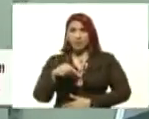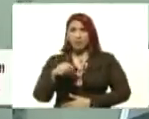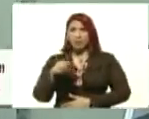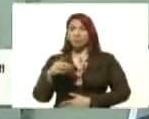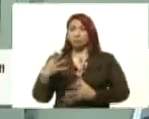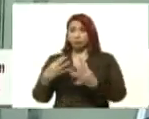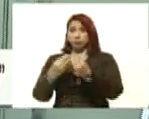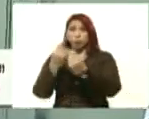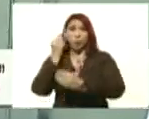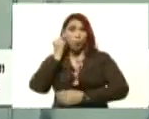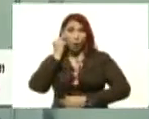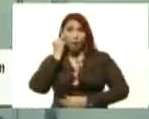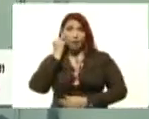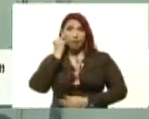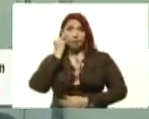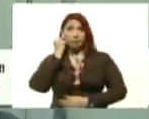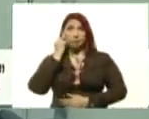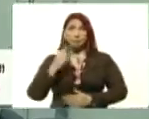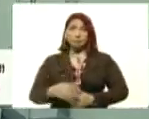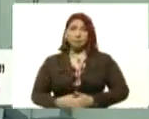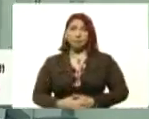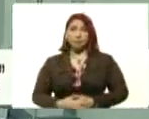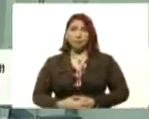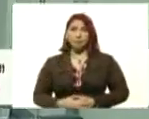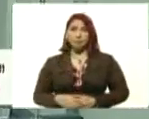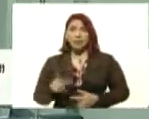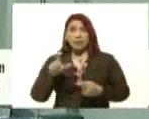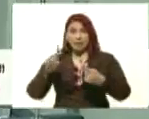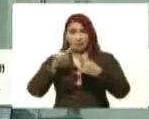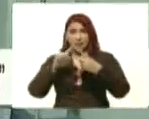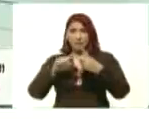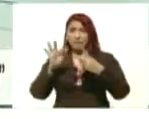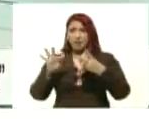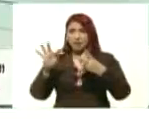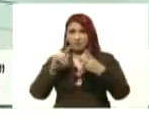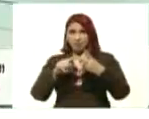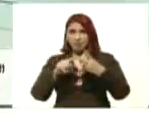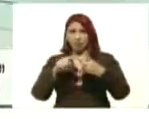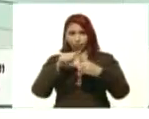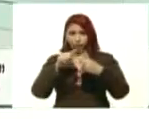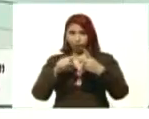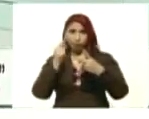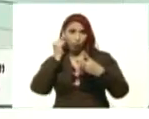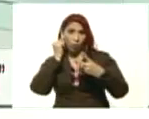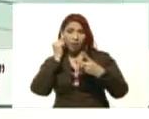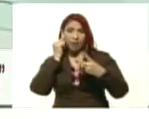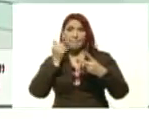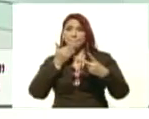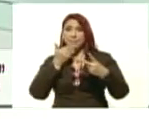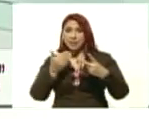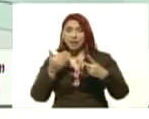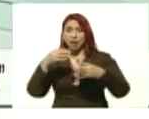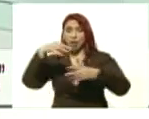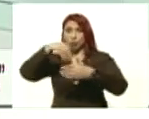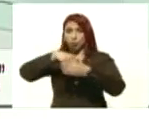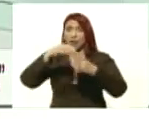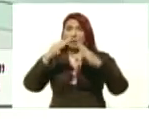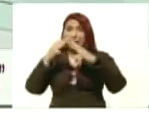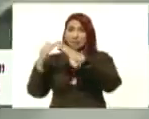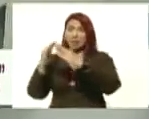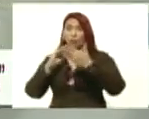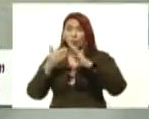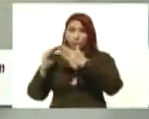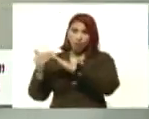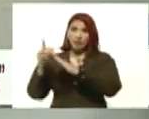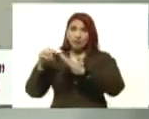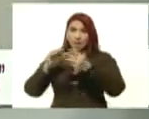acompañan siempre, Livia y Felicia, que han estado aquí en esta pelea, pidieron para la casa comunal y también se les